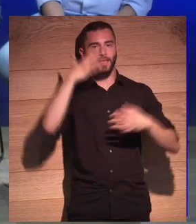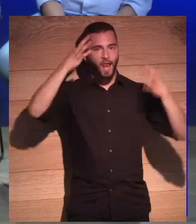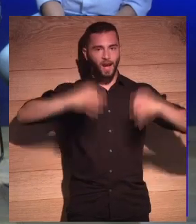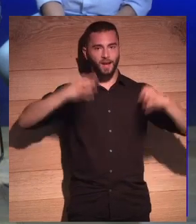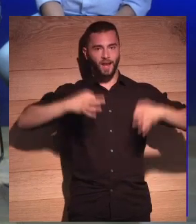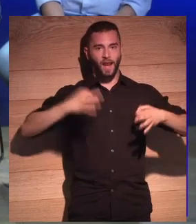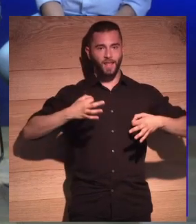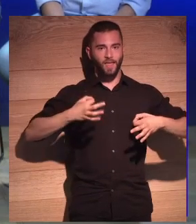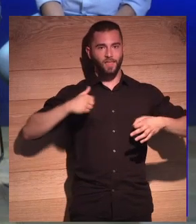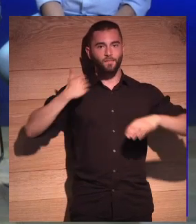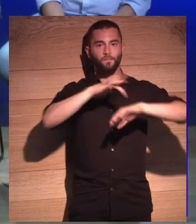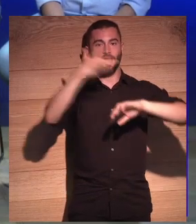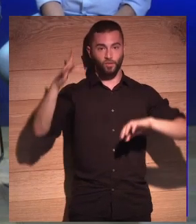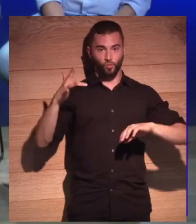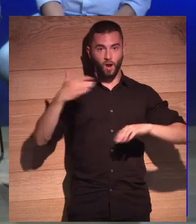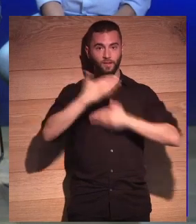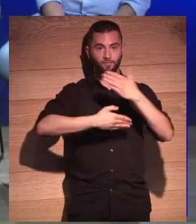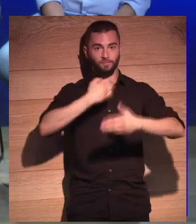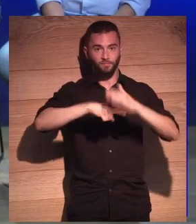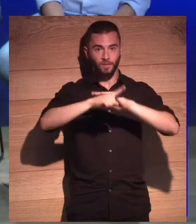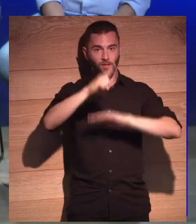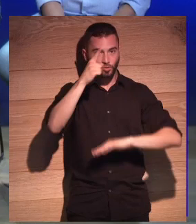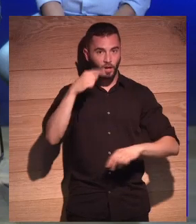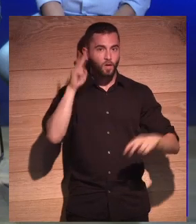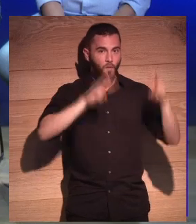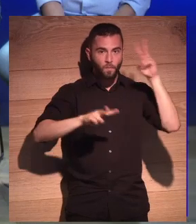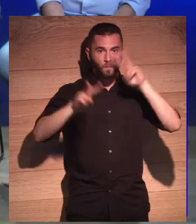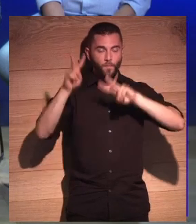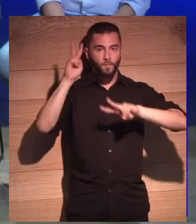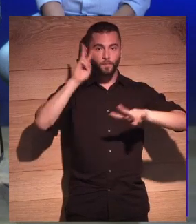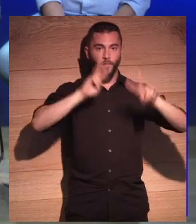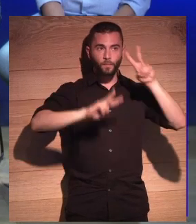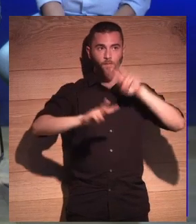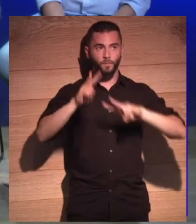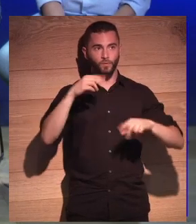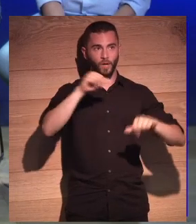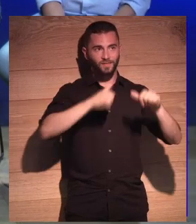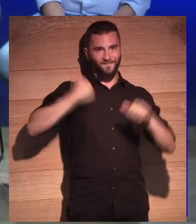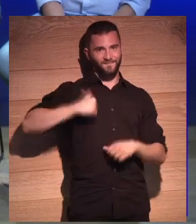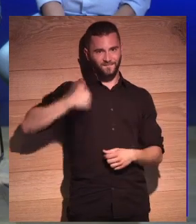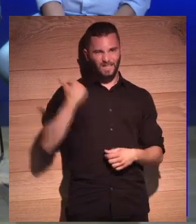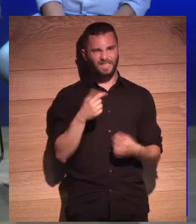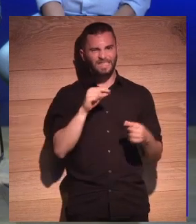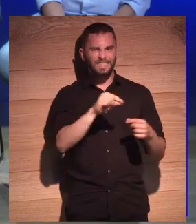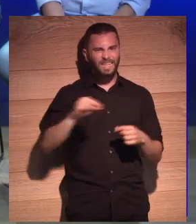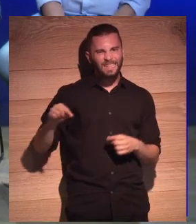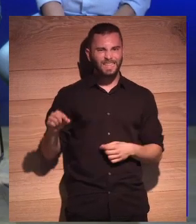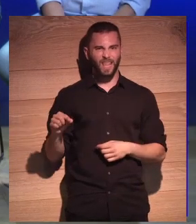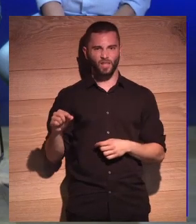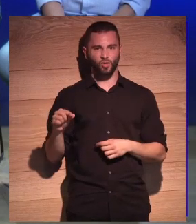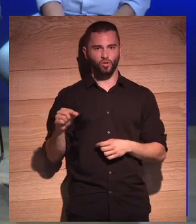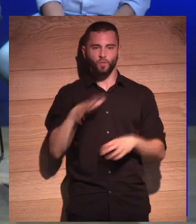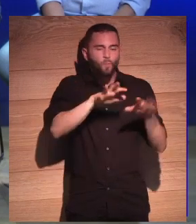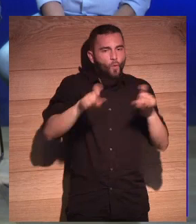virtual son generadas por gráficos sintéticos, es decir, por gráficos meramente por